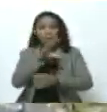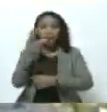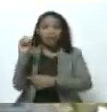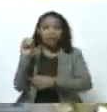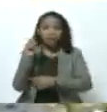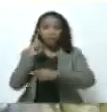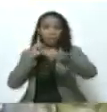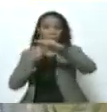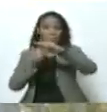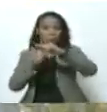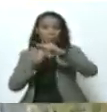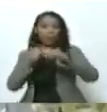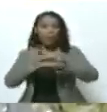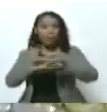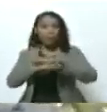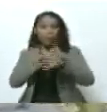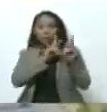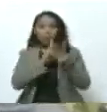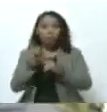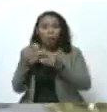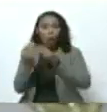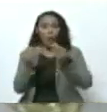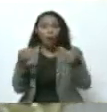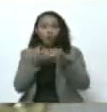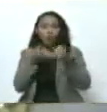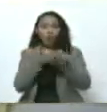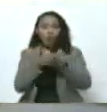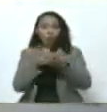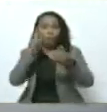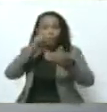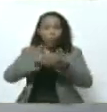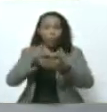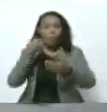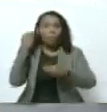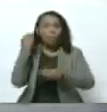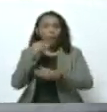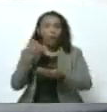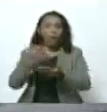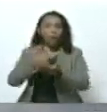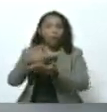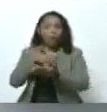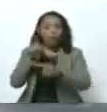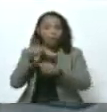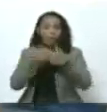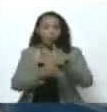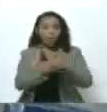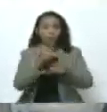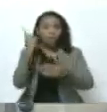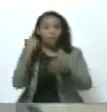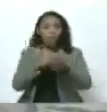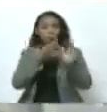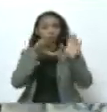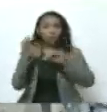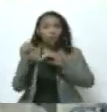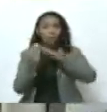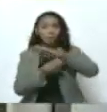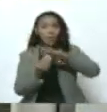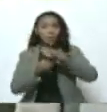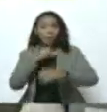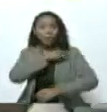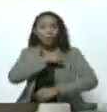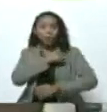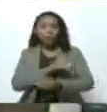sido identificadas a través del Ministerio de Planificación como segmentos censales más vulnerables, y en ellas hemos avanzado con 1.800 bases de